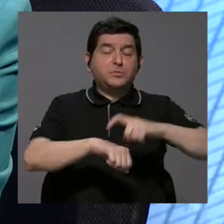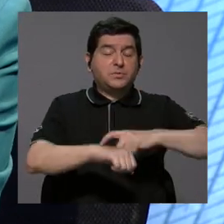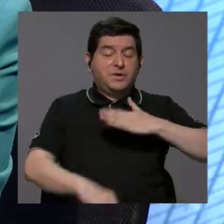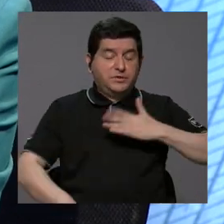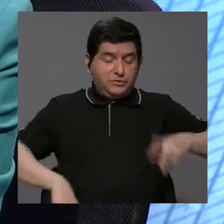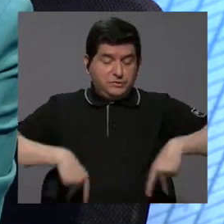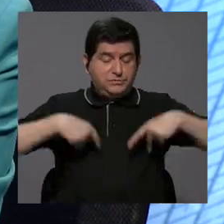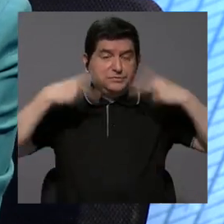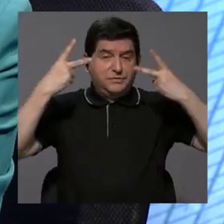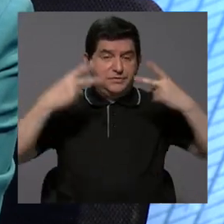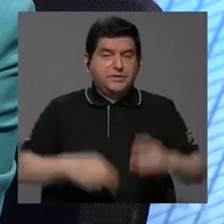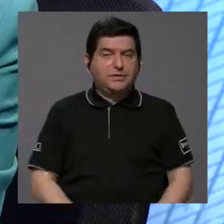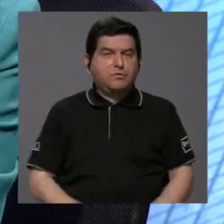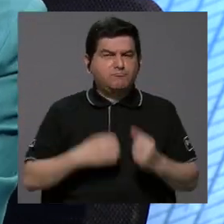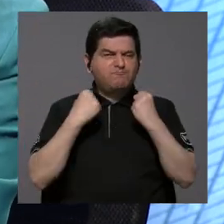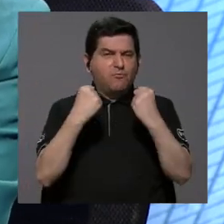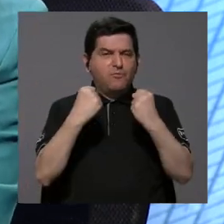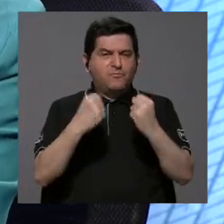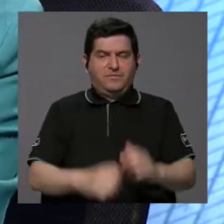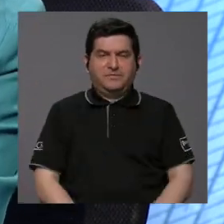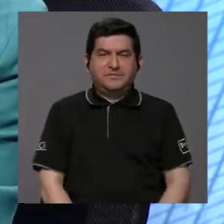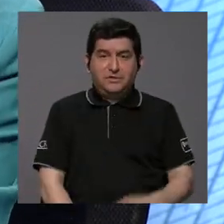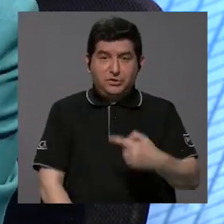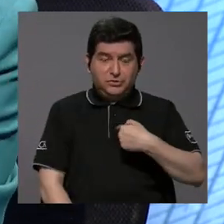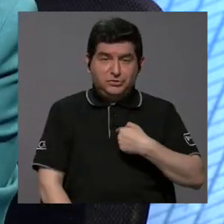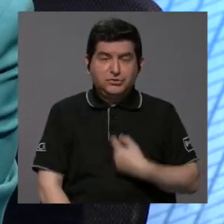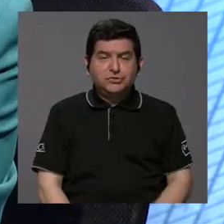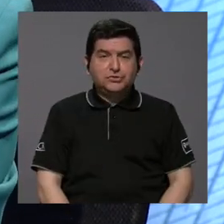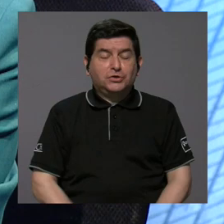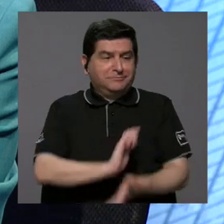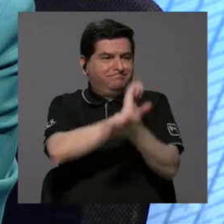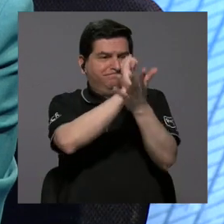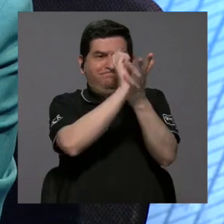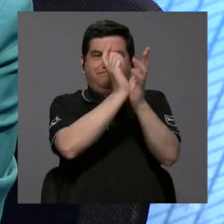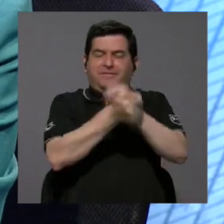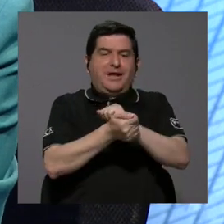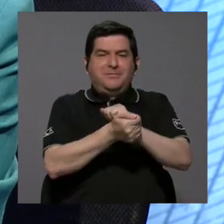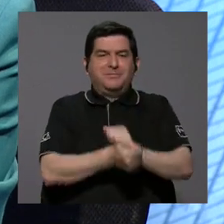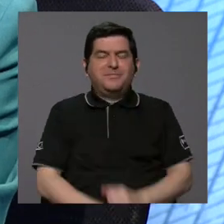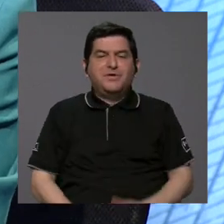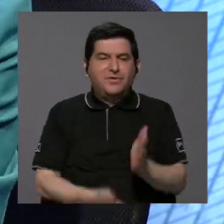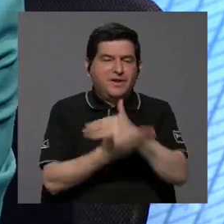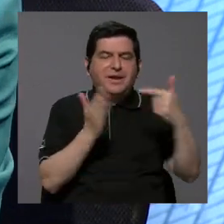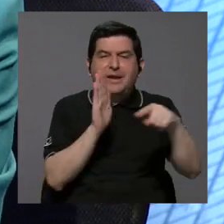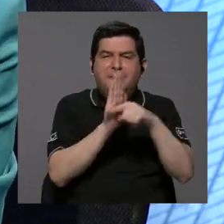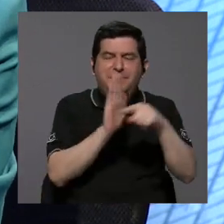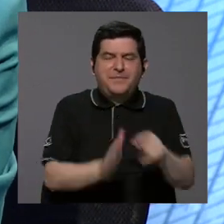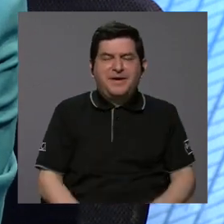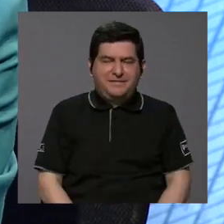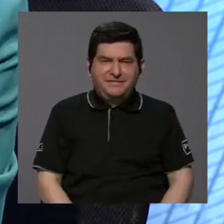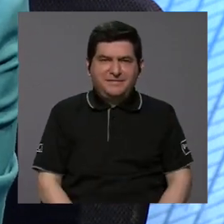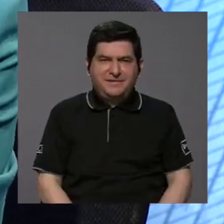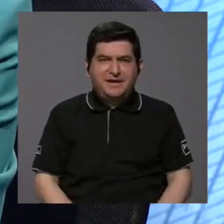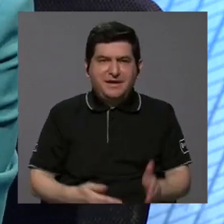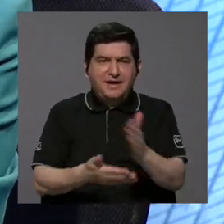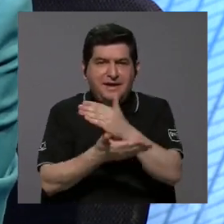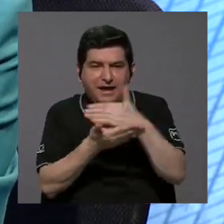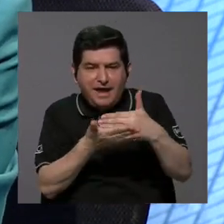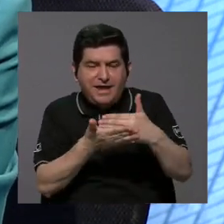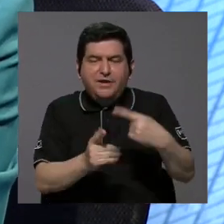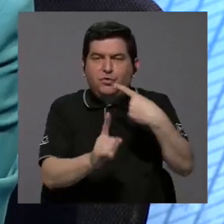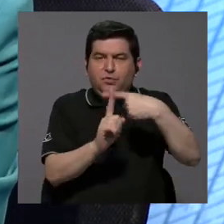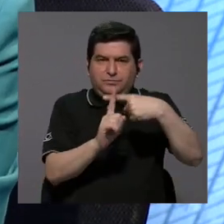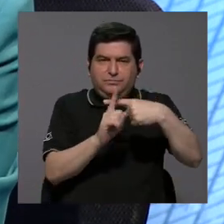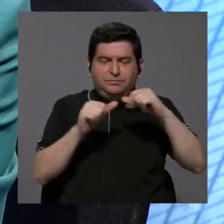en mi vida muy fuertes en donde me ha tocado tener que transformar esa o digamos negativo o esa decepción en en más bien